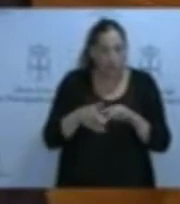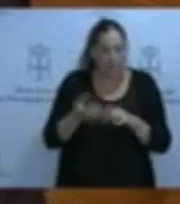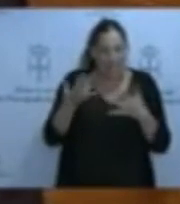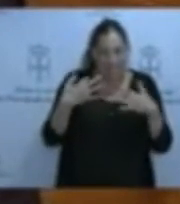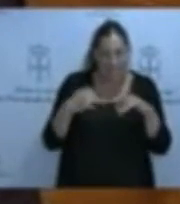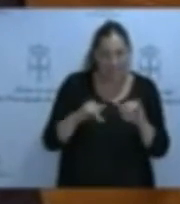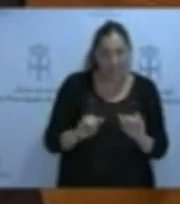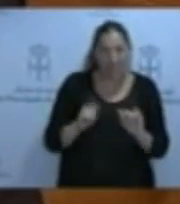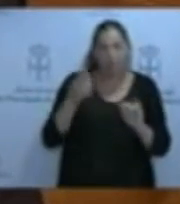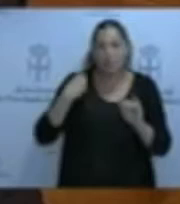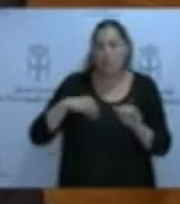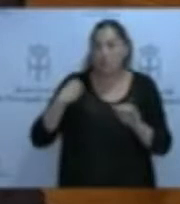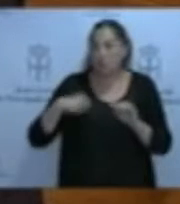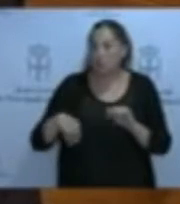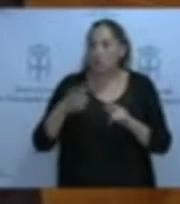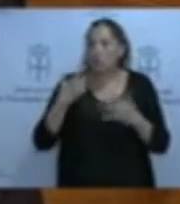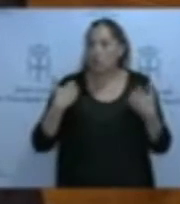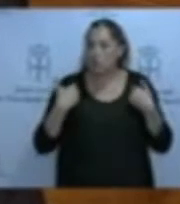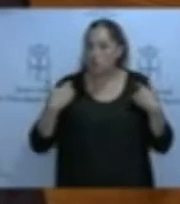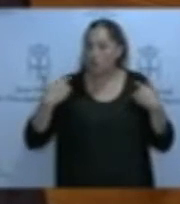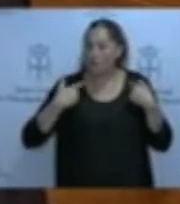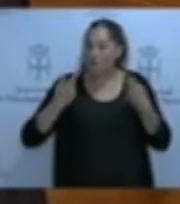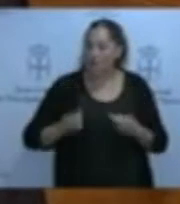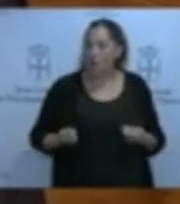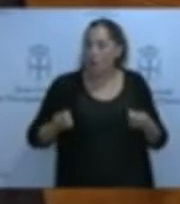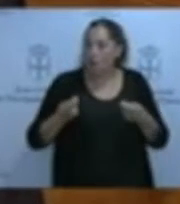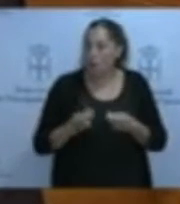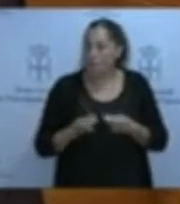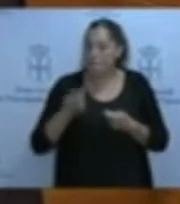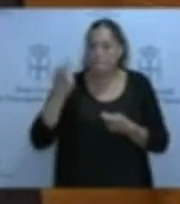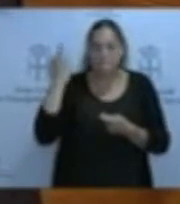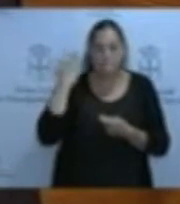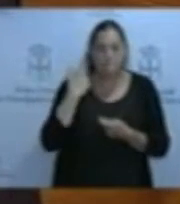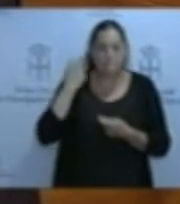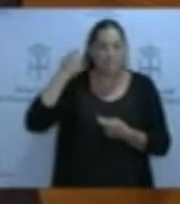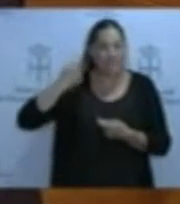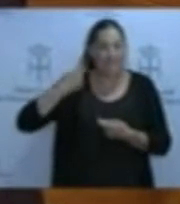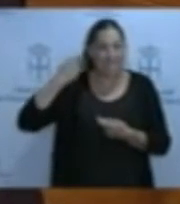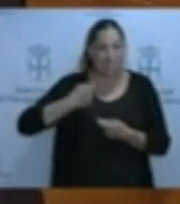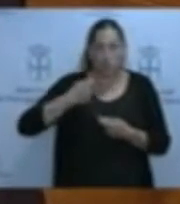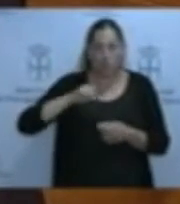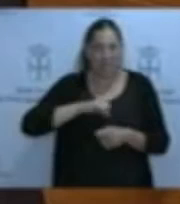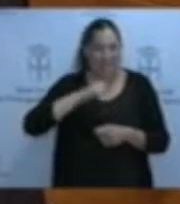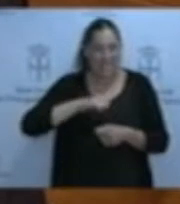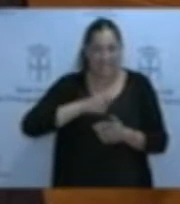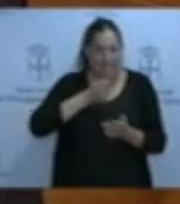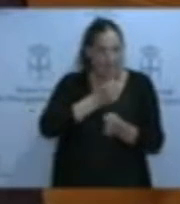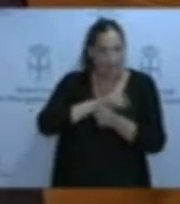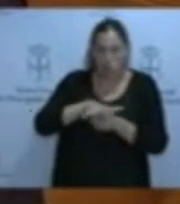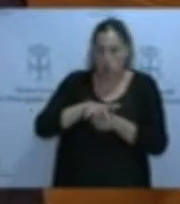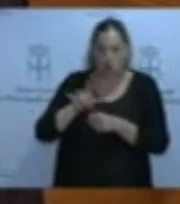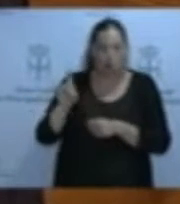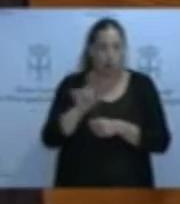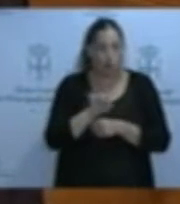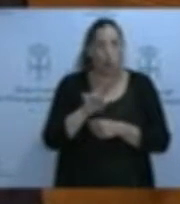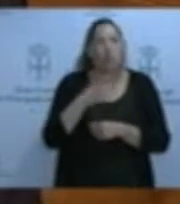el copago con las míseras pensiones que no les alcanzan para pagar ni la plaza residencial, y le puedo asegurar que los hay